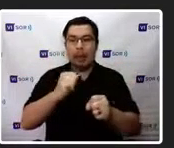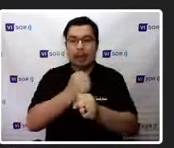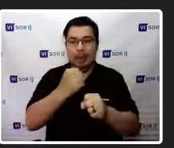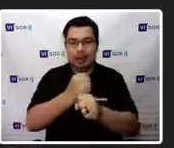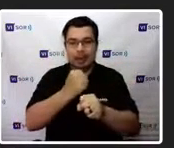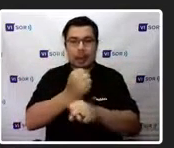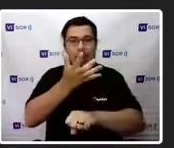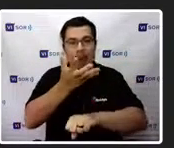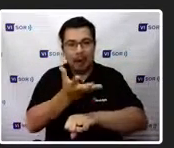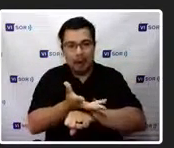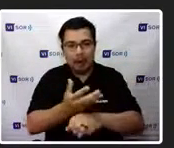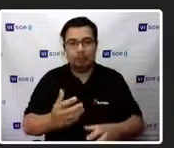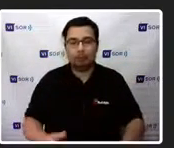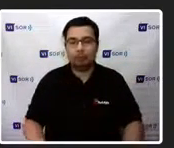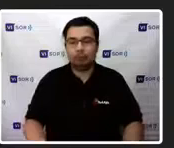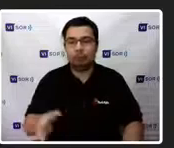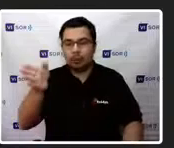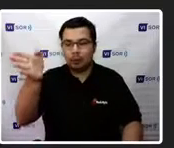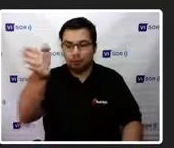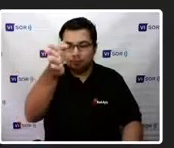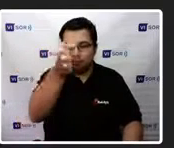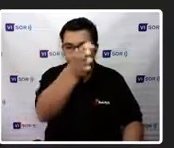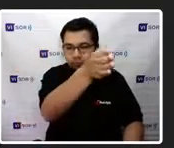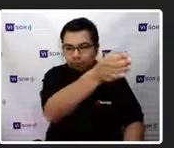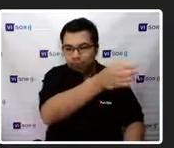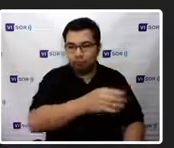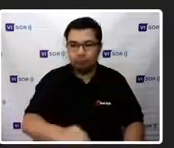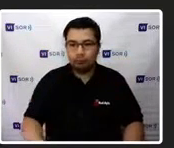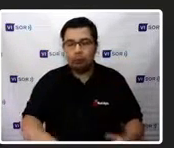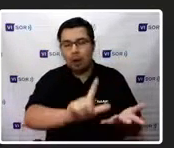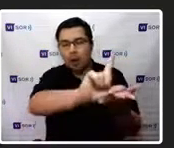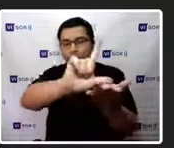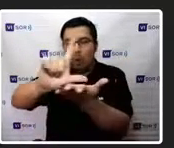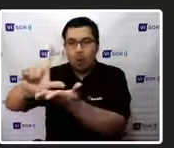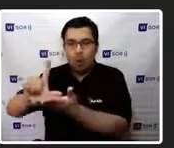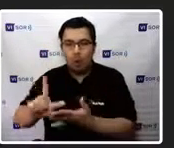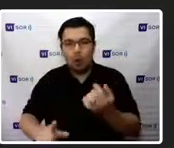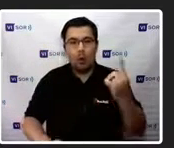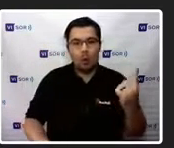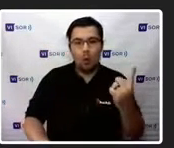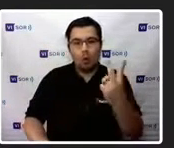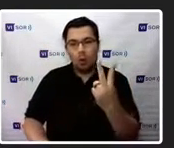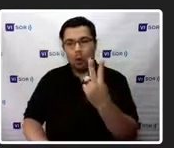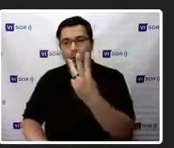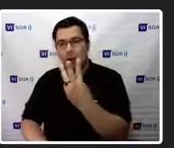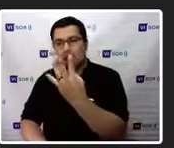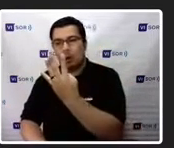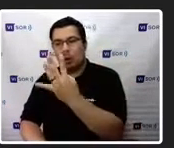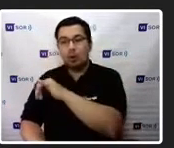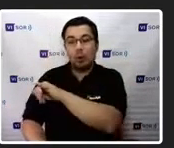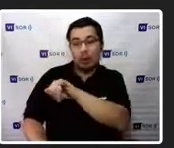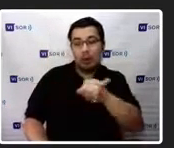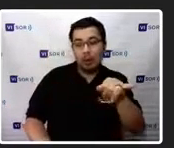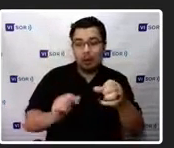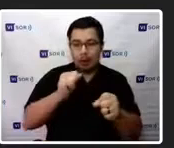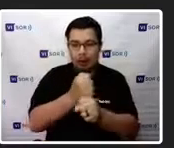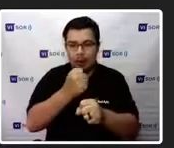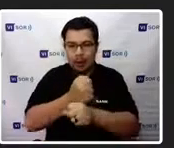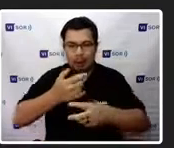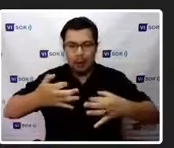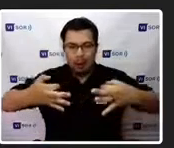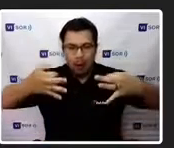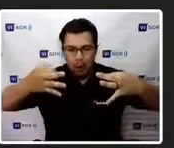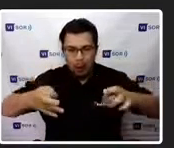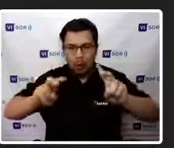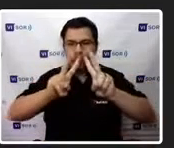actividad al aire libre 1, 2, 3, 4, y luego tenemos talleres, ¿no es cierto?, específicos respecto a temáticas más particulares